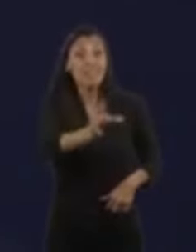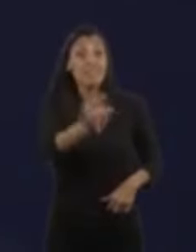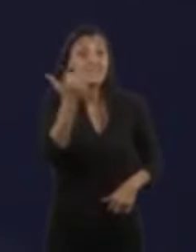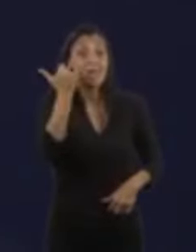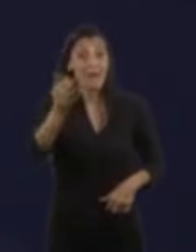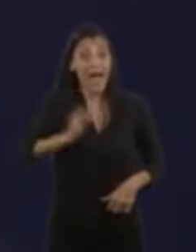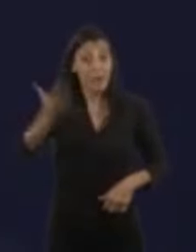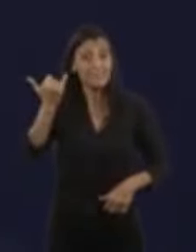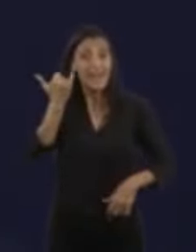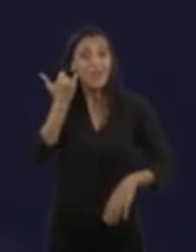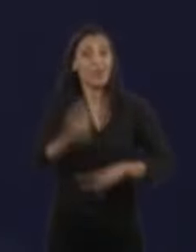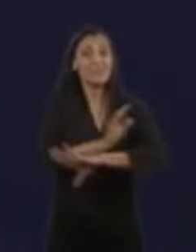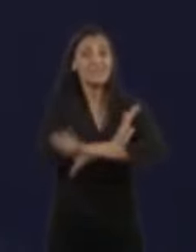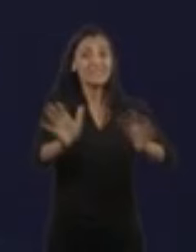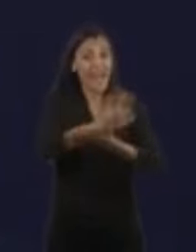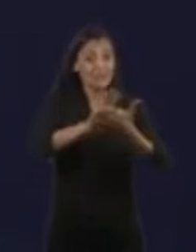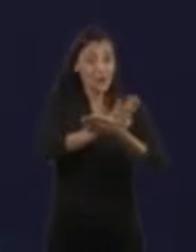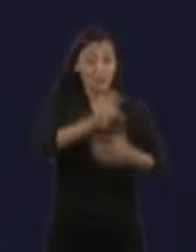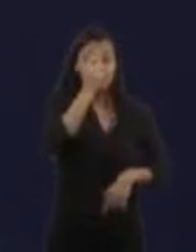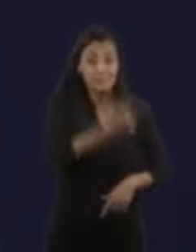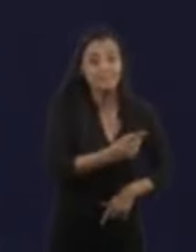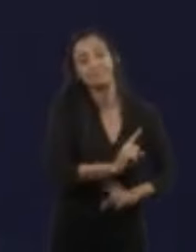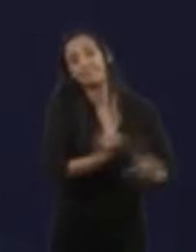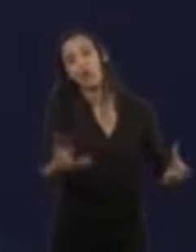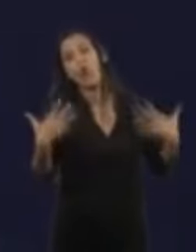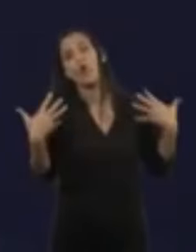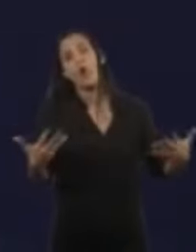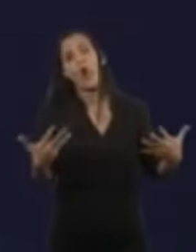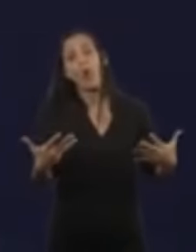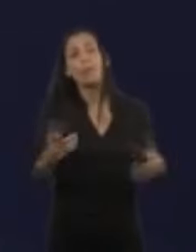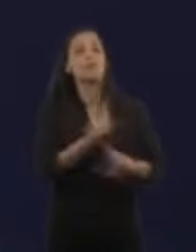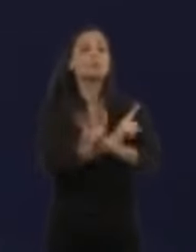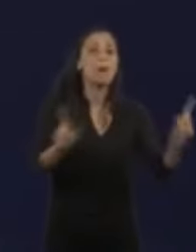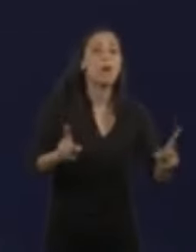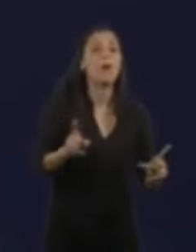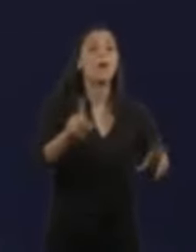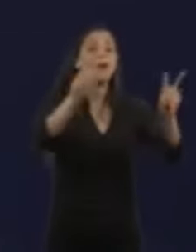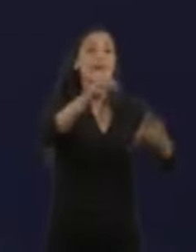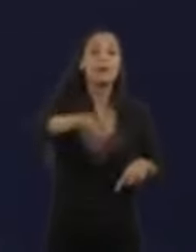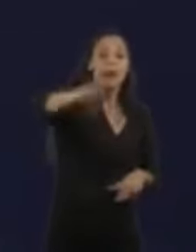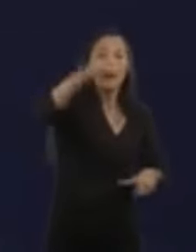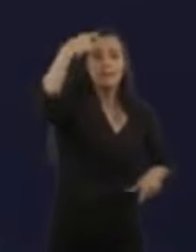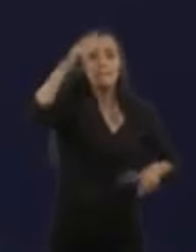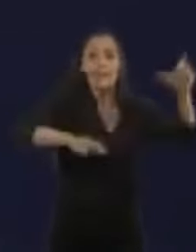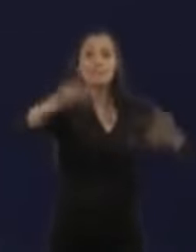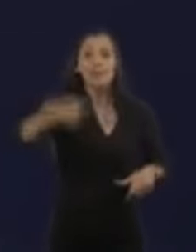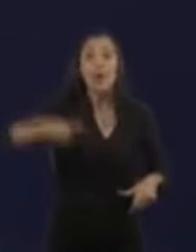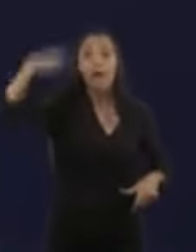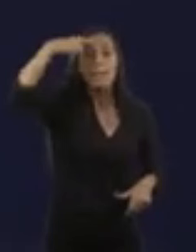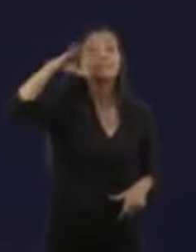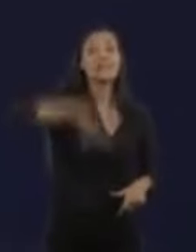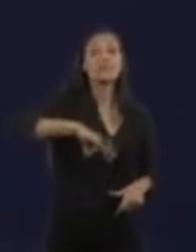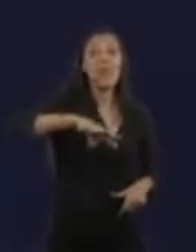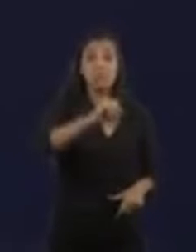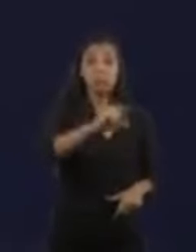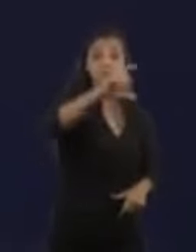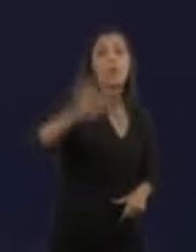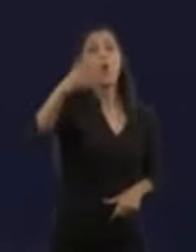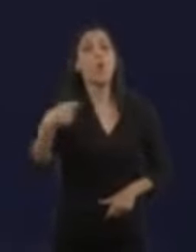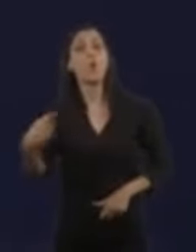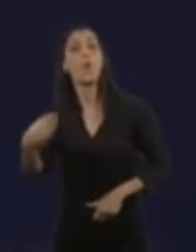eh nadie en su sano juicio iba a pensar que en estos meses el salario real se iba a multiplicar por 10 o que las jubilaciones se iban a multiplicar por